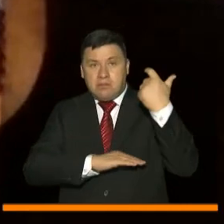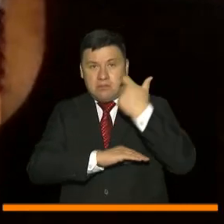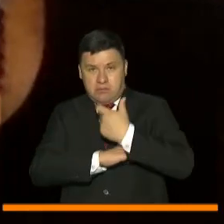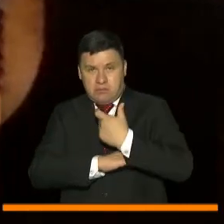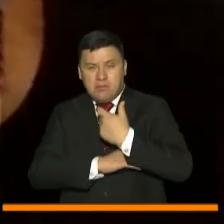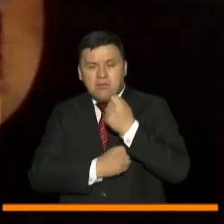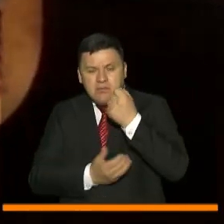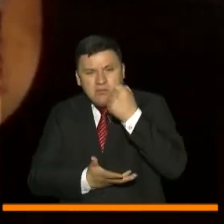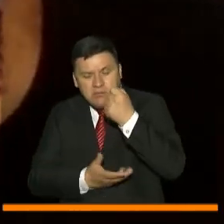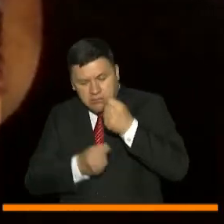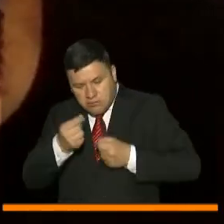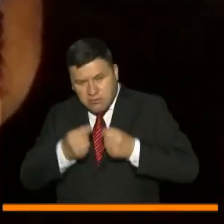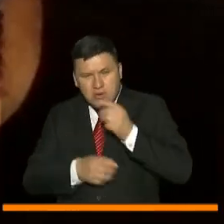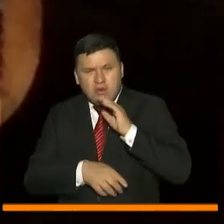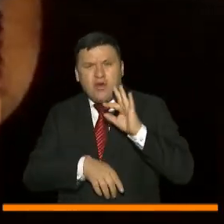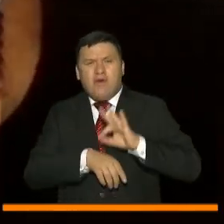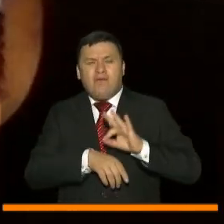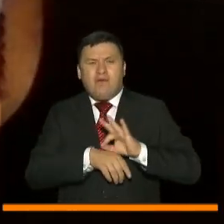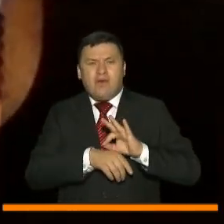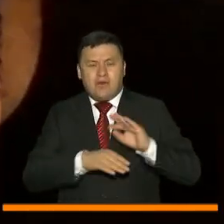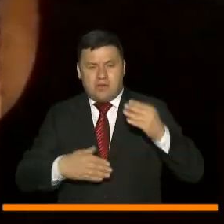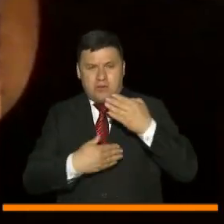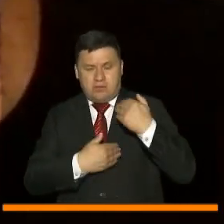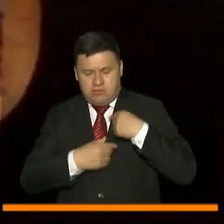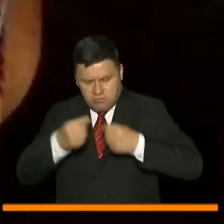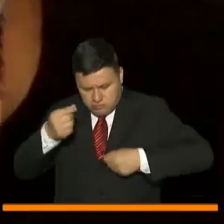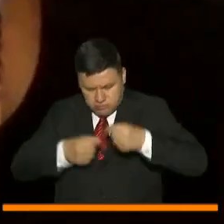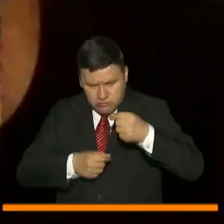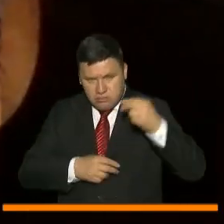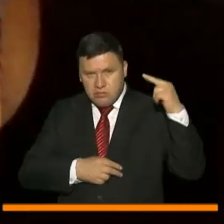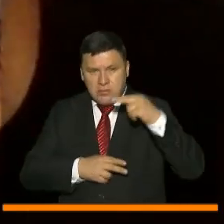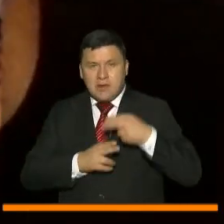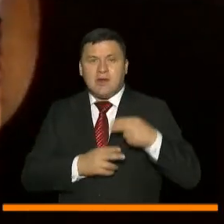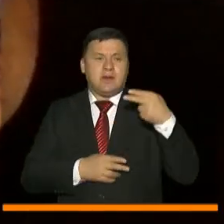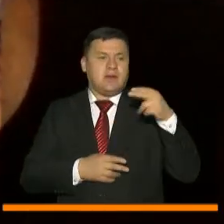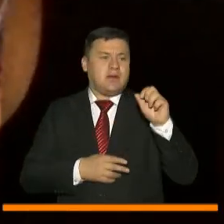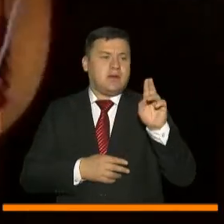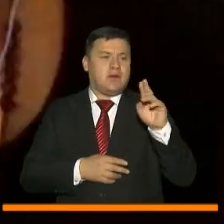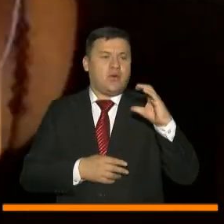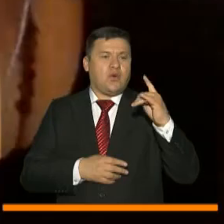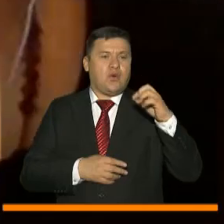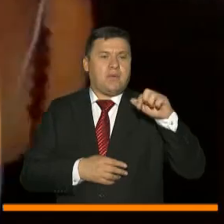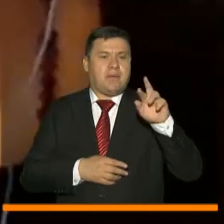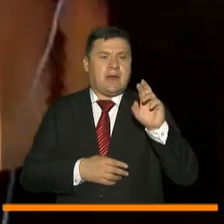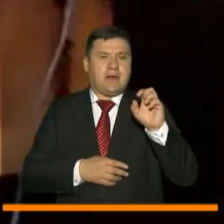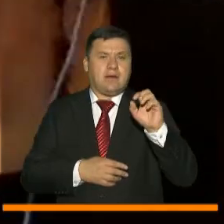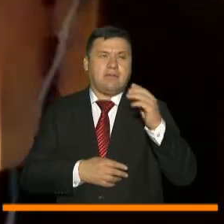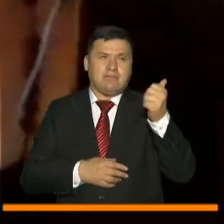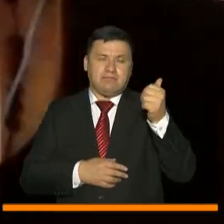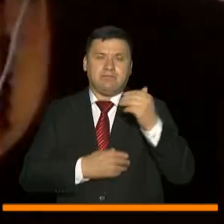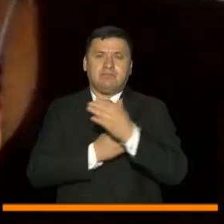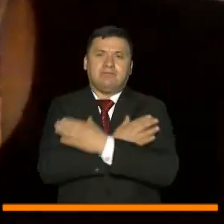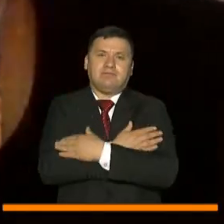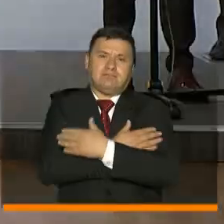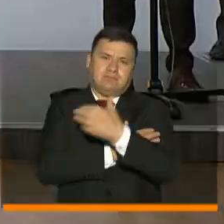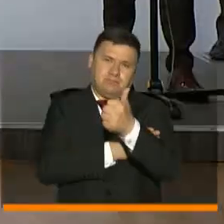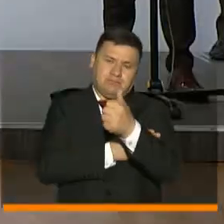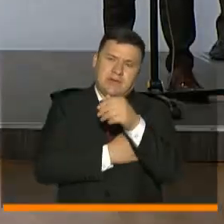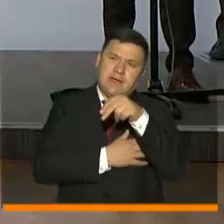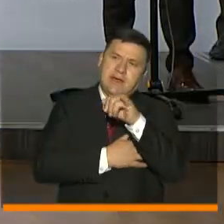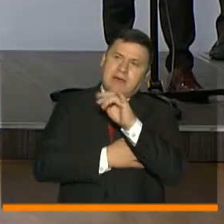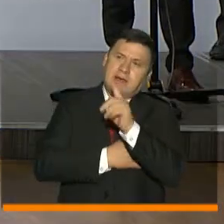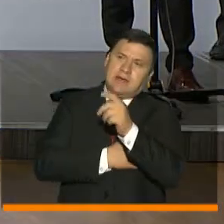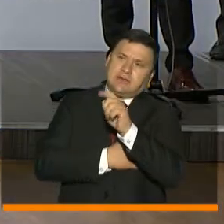manejo de los recursos por parte de la Fundación Solidaridad por Colombia por PricewaterhouseCoopers. Un abrazo solidario, Ignacio,